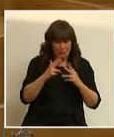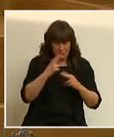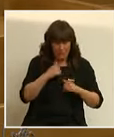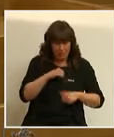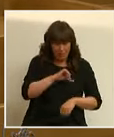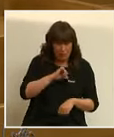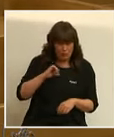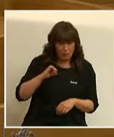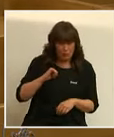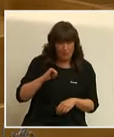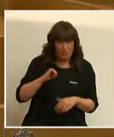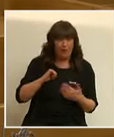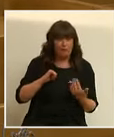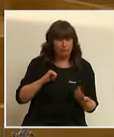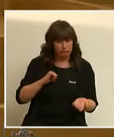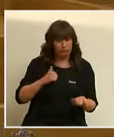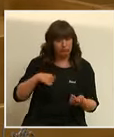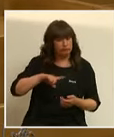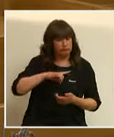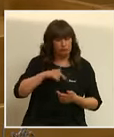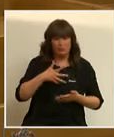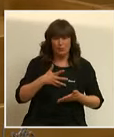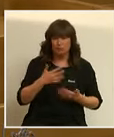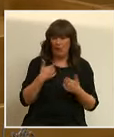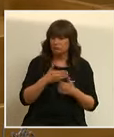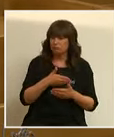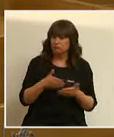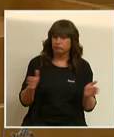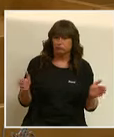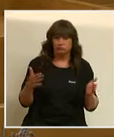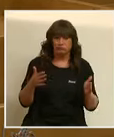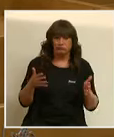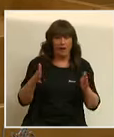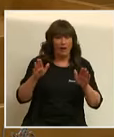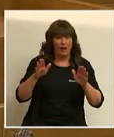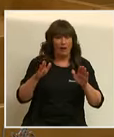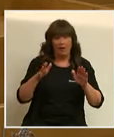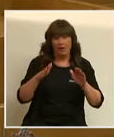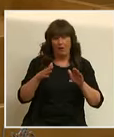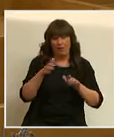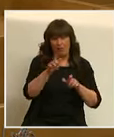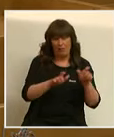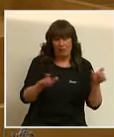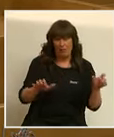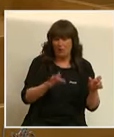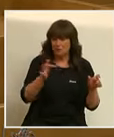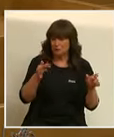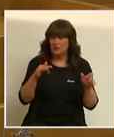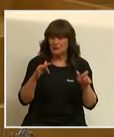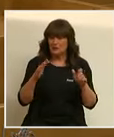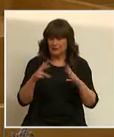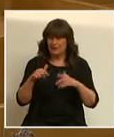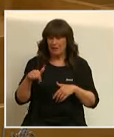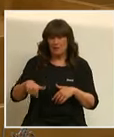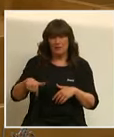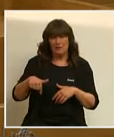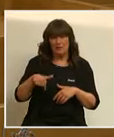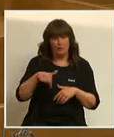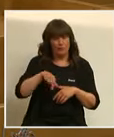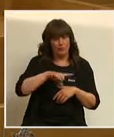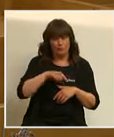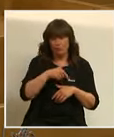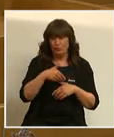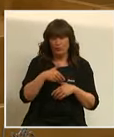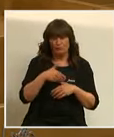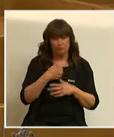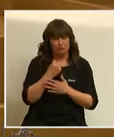autonómica, tienen a su servicio los ciudadanos y esta Administración a los miembros de la Unidad